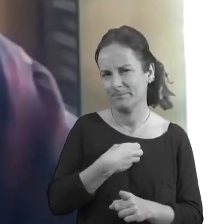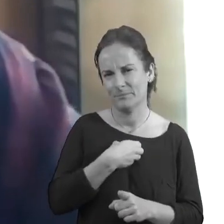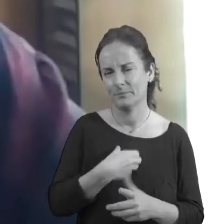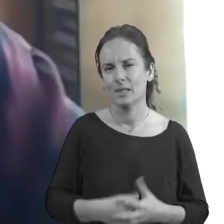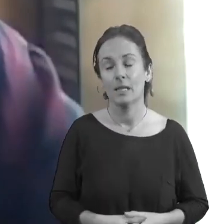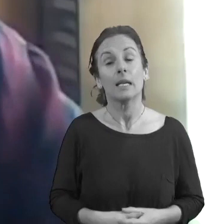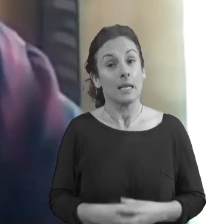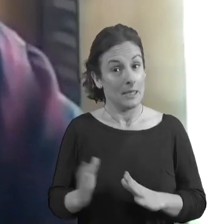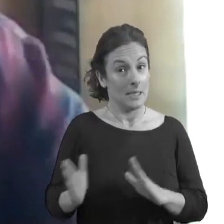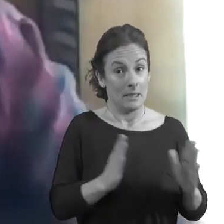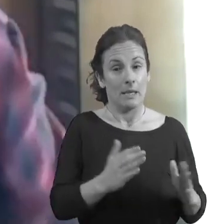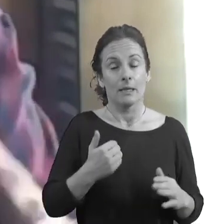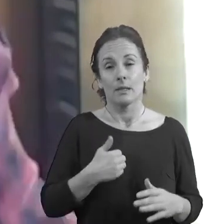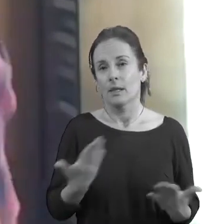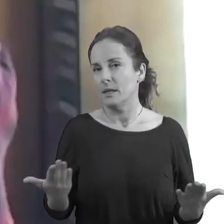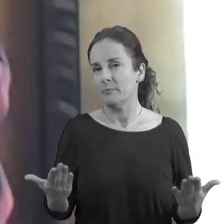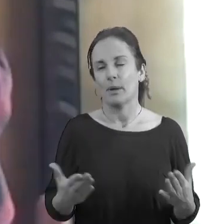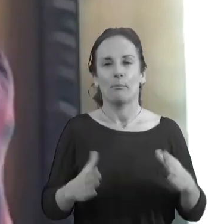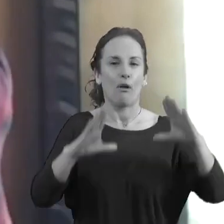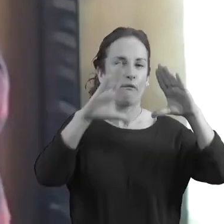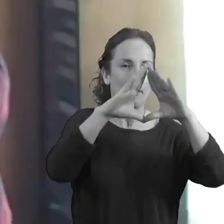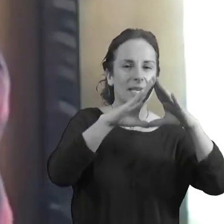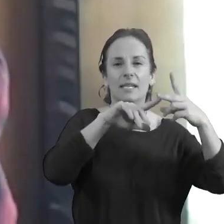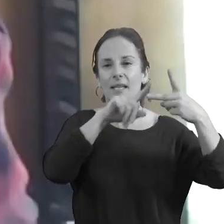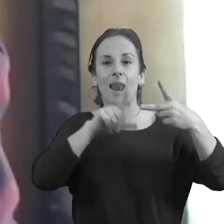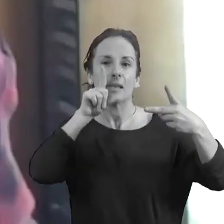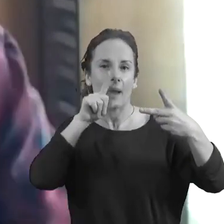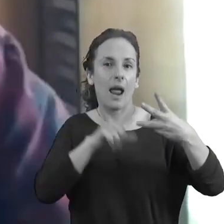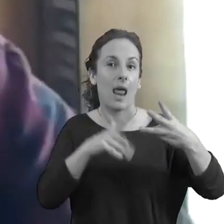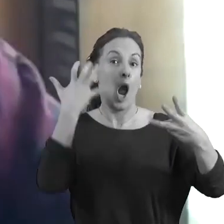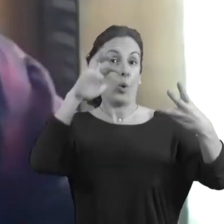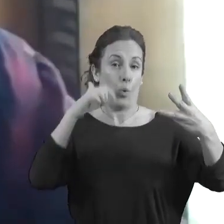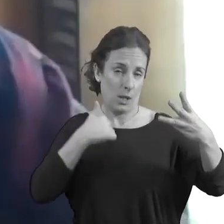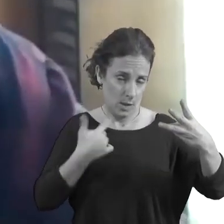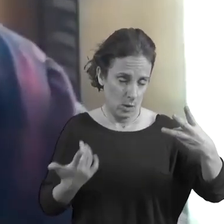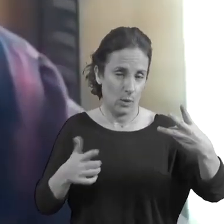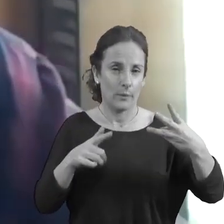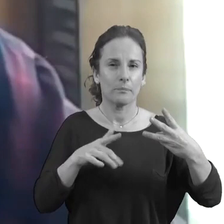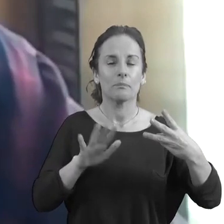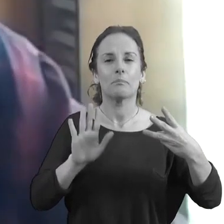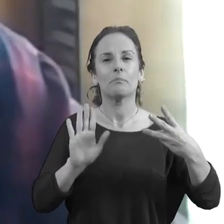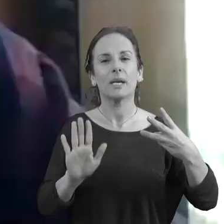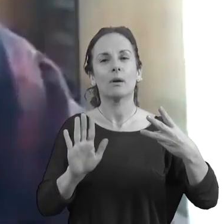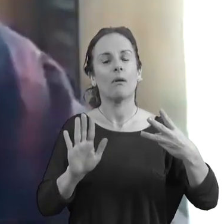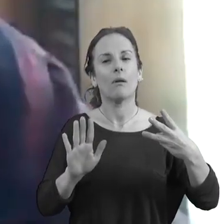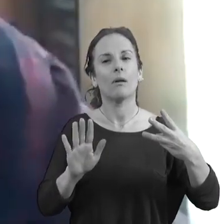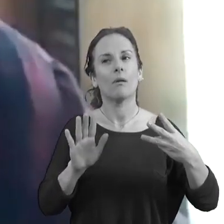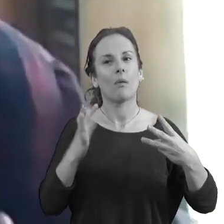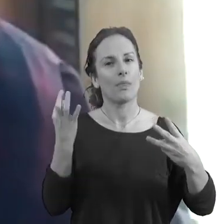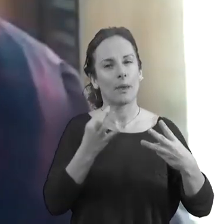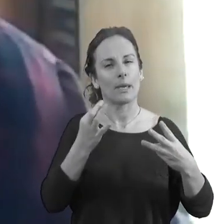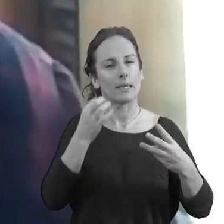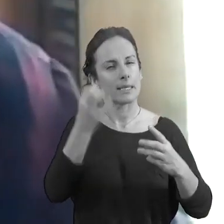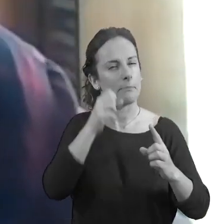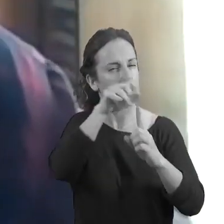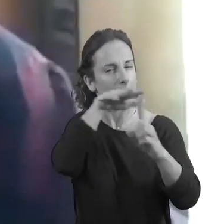feminista, siendo lesbianas, queer, ¿no? En mi caso, ¿no? Transfeminista, es cierto que creo que no podemos perder la mirada crítica